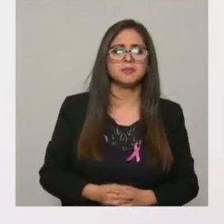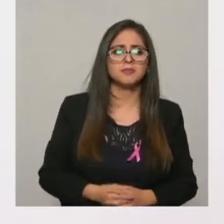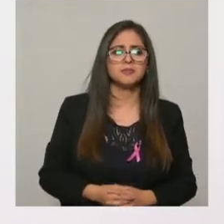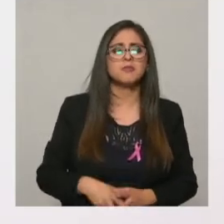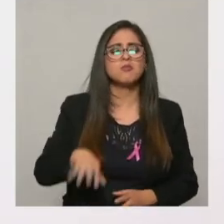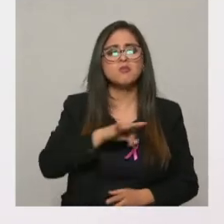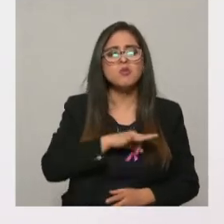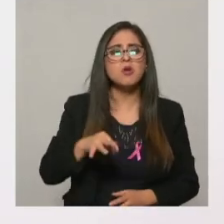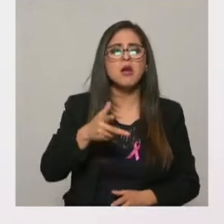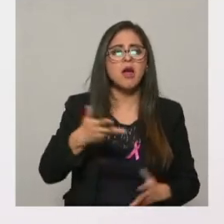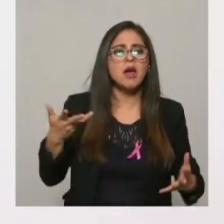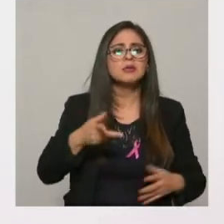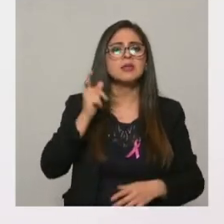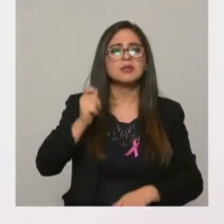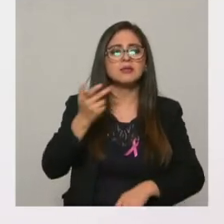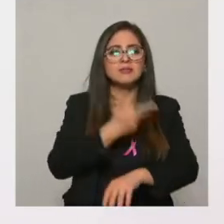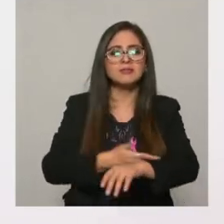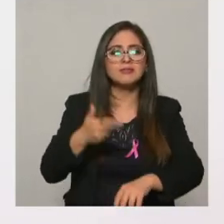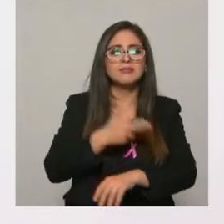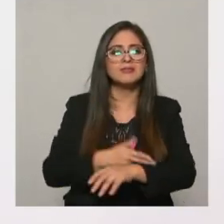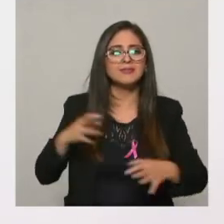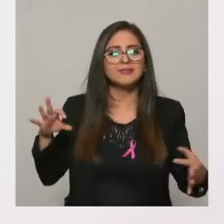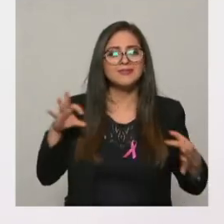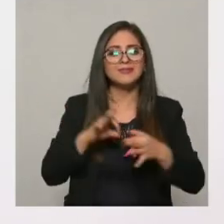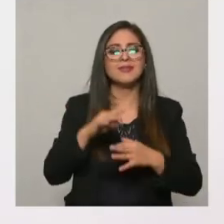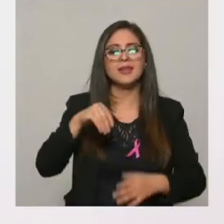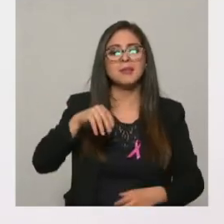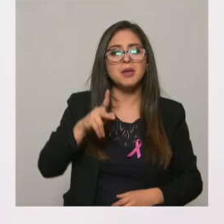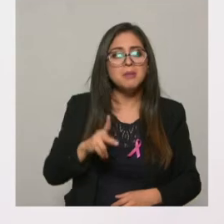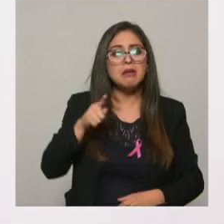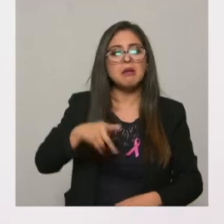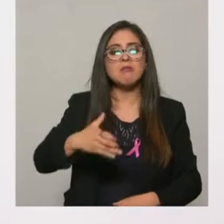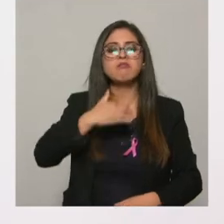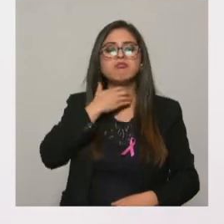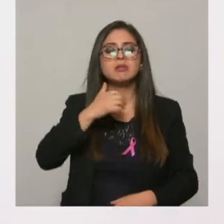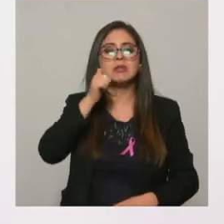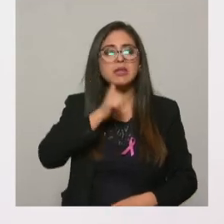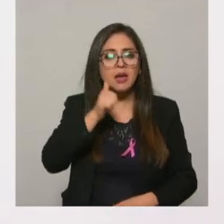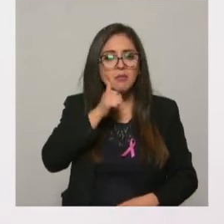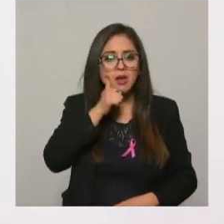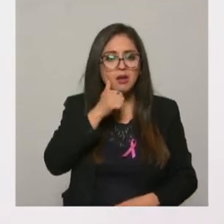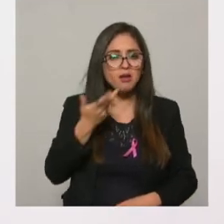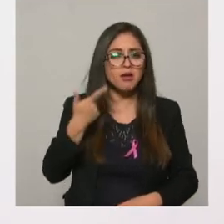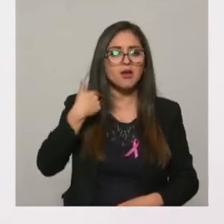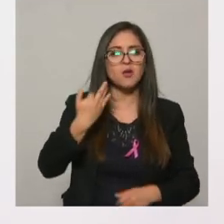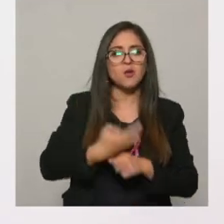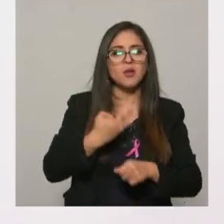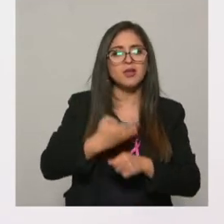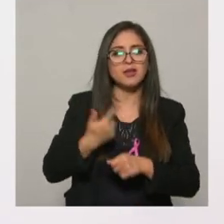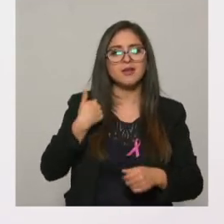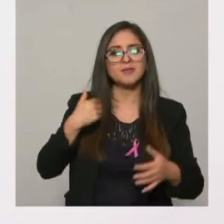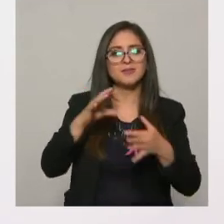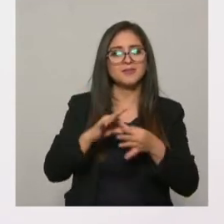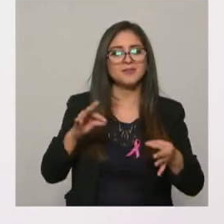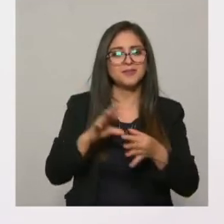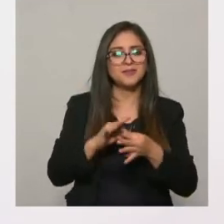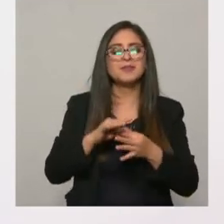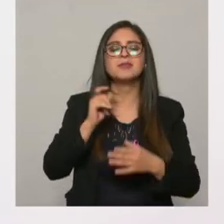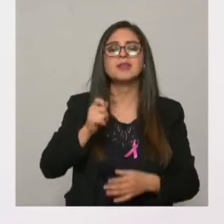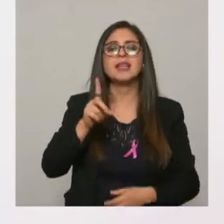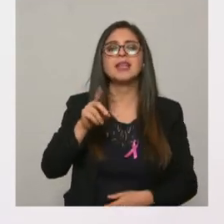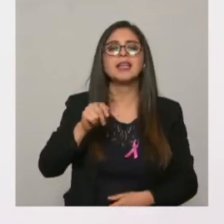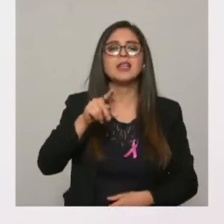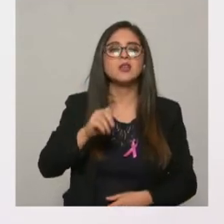esta herramienta porque pues sabemos que los ministerios públicos están saturados. Entonces, por ejemplo, déjame te platico algunos de los delitos que